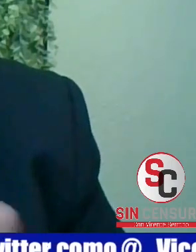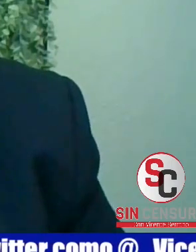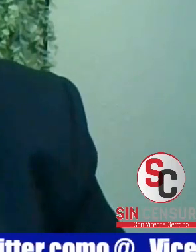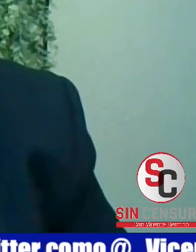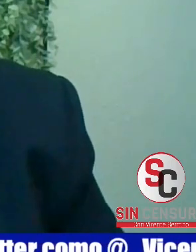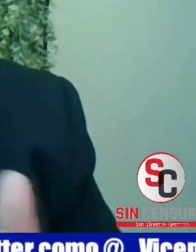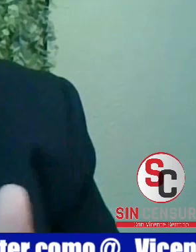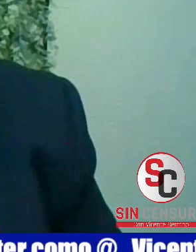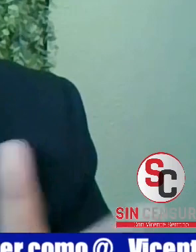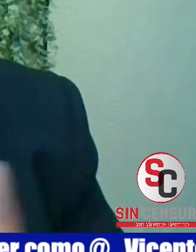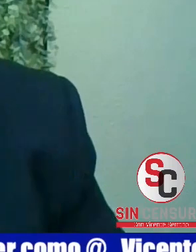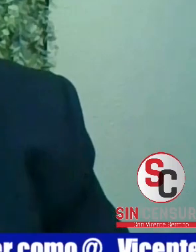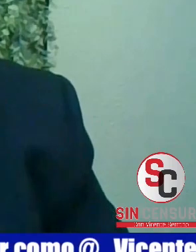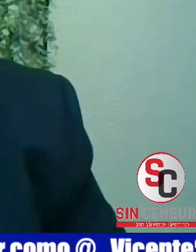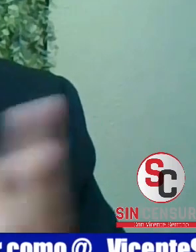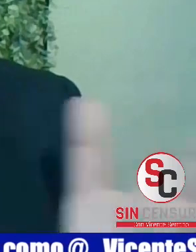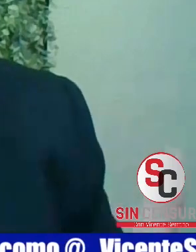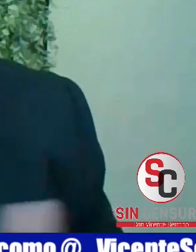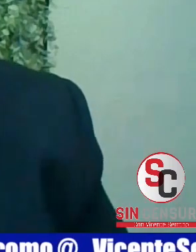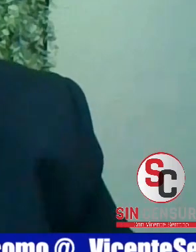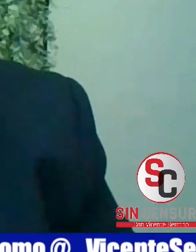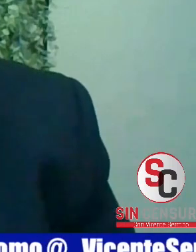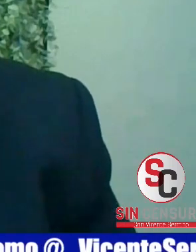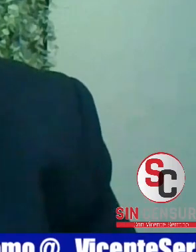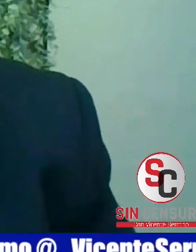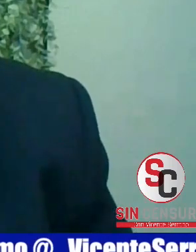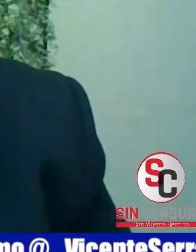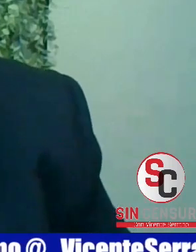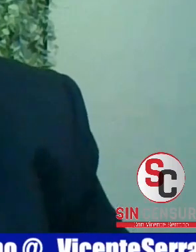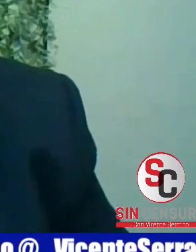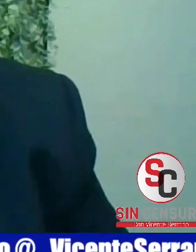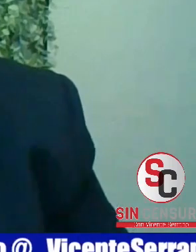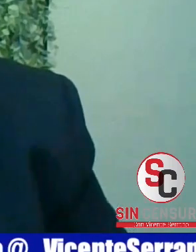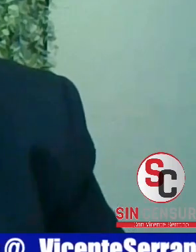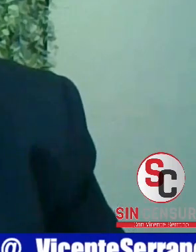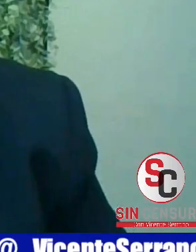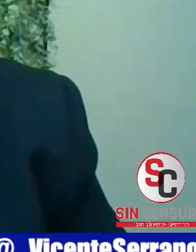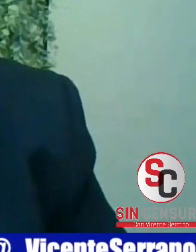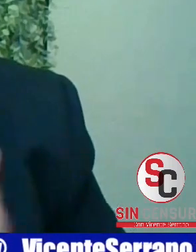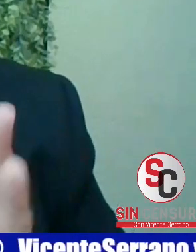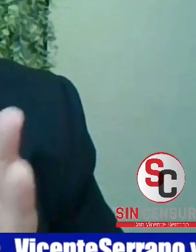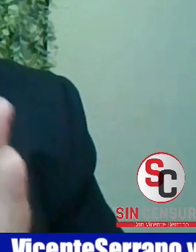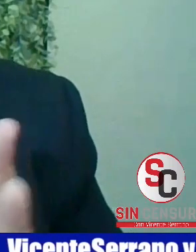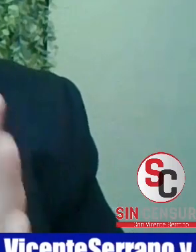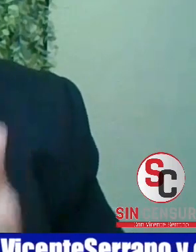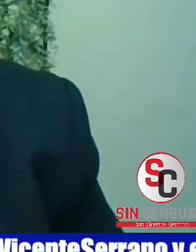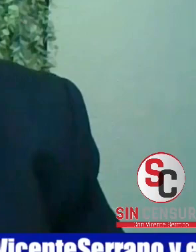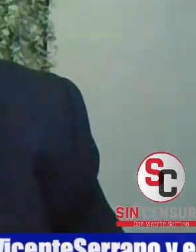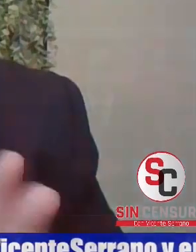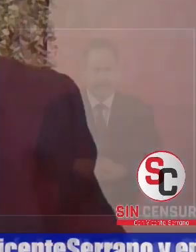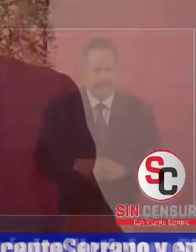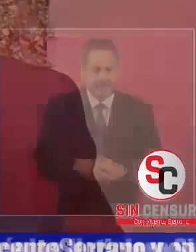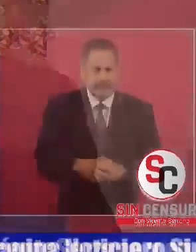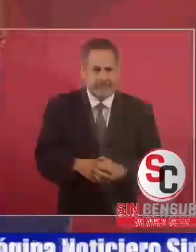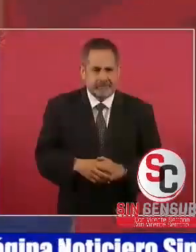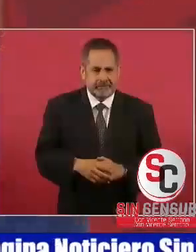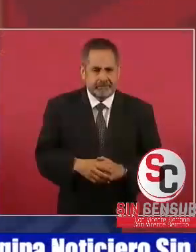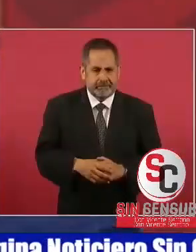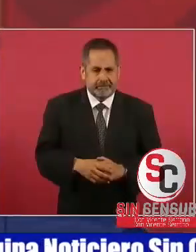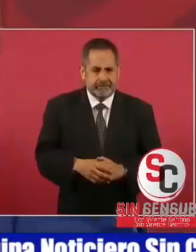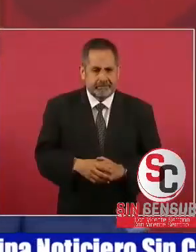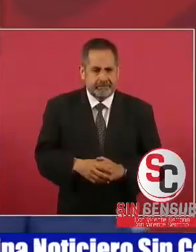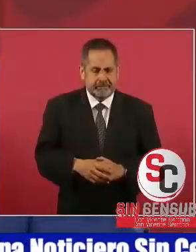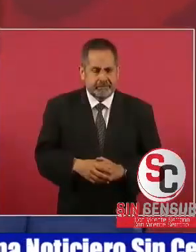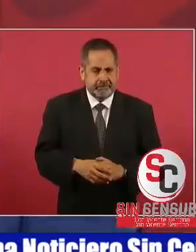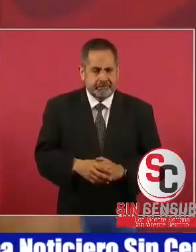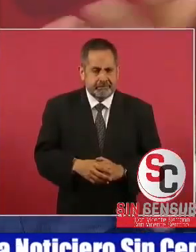se diga en un texto, por muy fundamentado que esté. Pero más allá, es su función la de gobernar, y la función de uno es la de